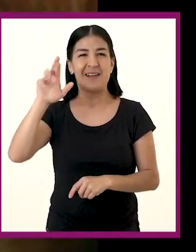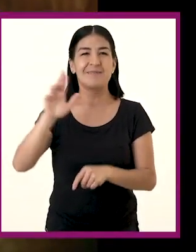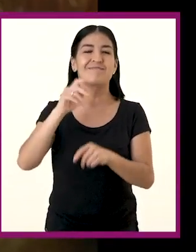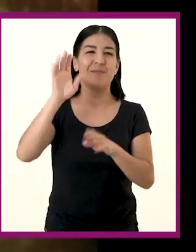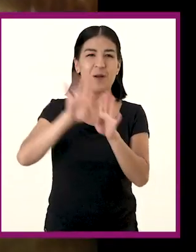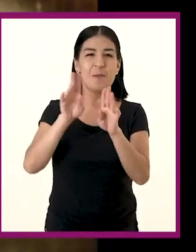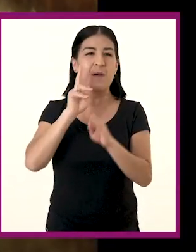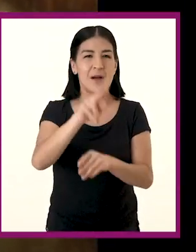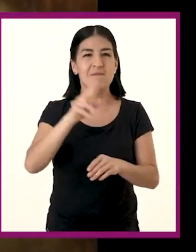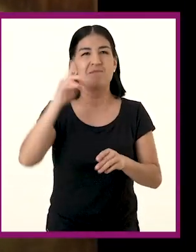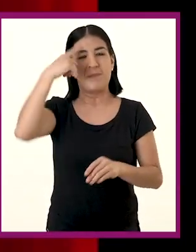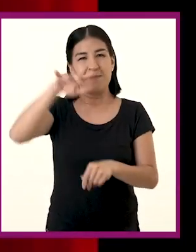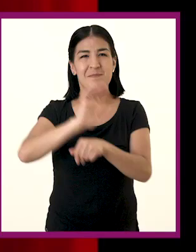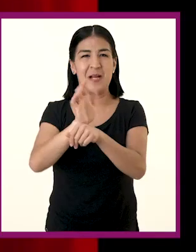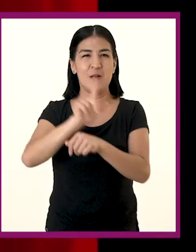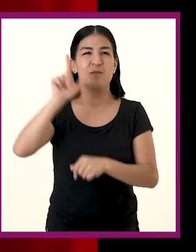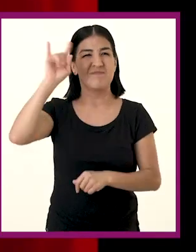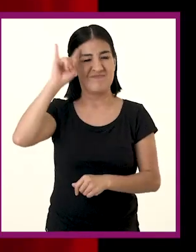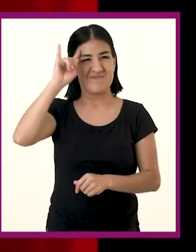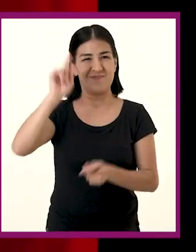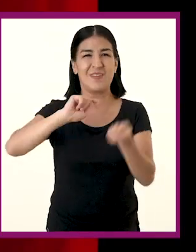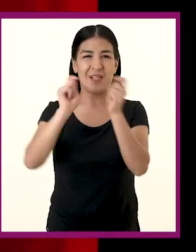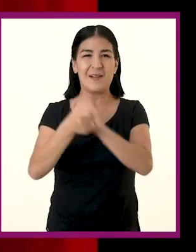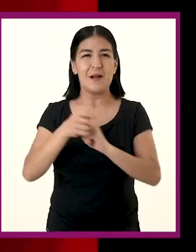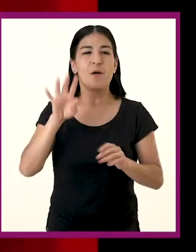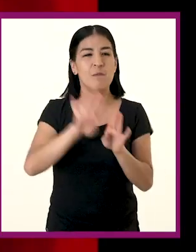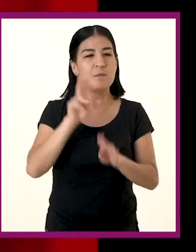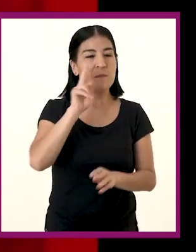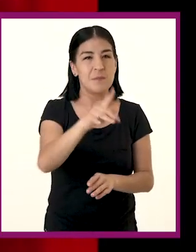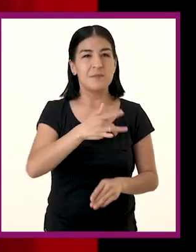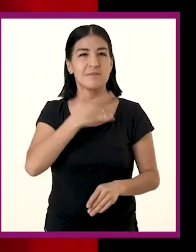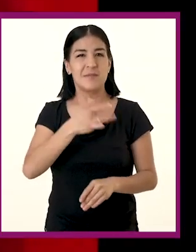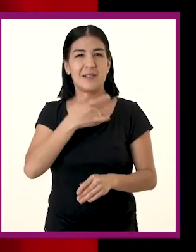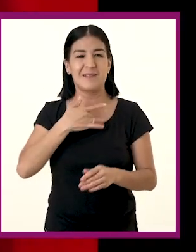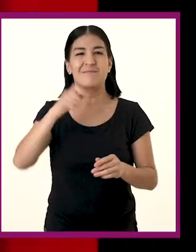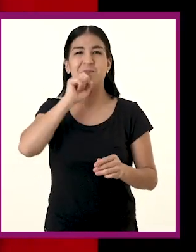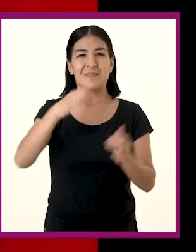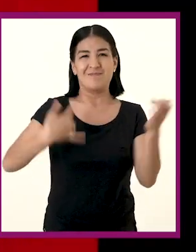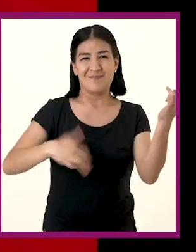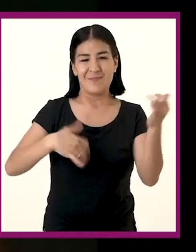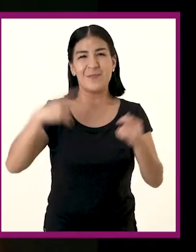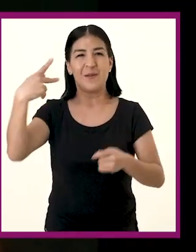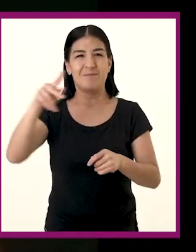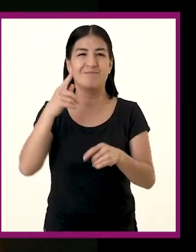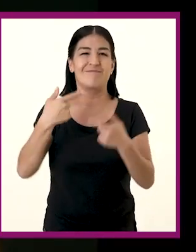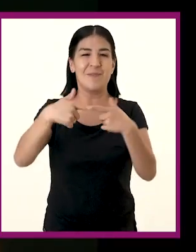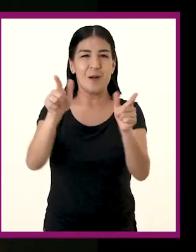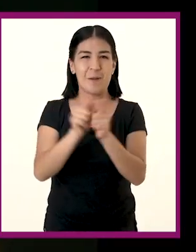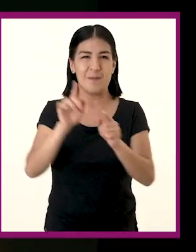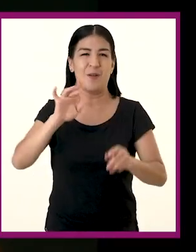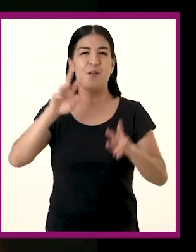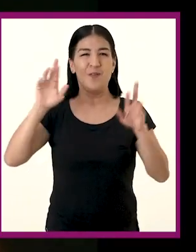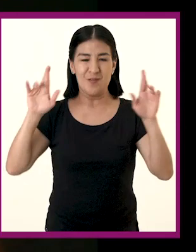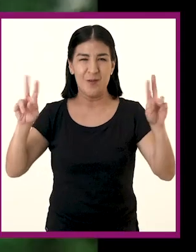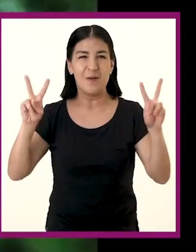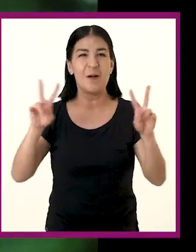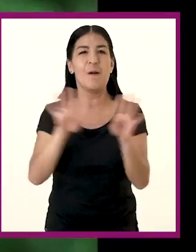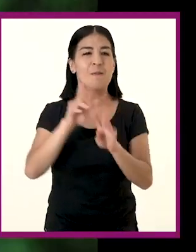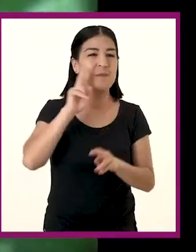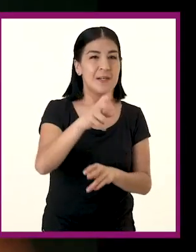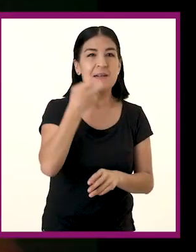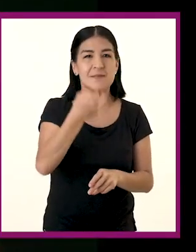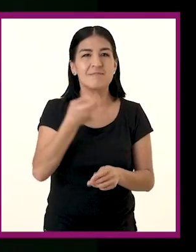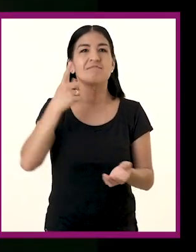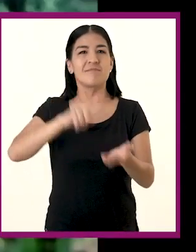Jagger, el papel de Lucifer. Anger intentó trabajar en el soundtrack con Jimmy Page, el guitarrista de Led Zeppelin, quien